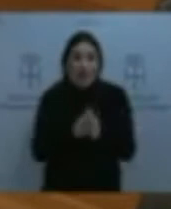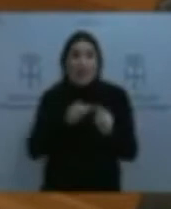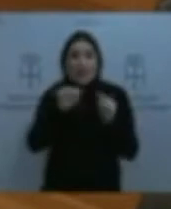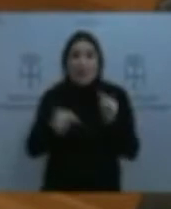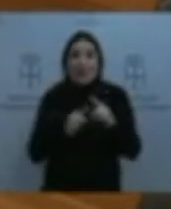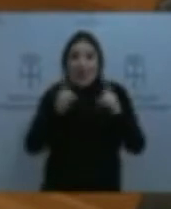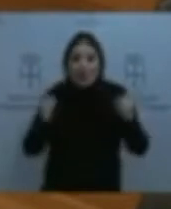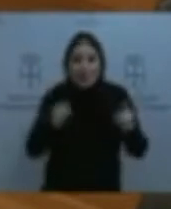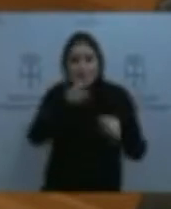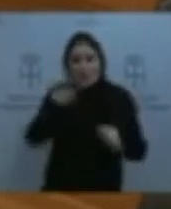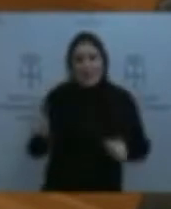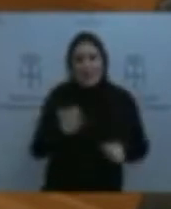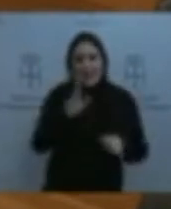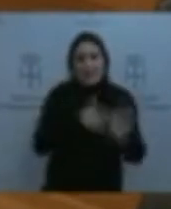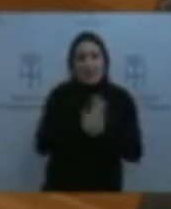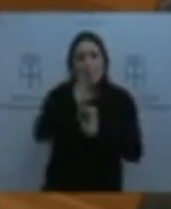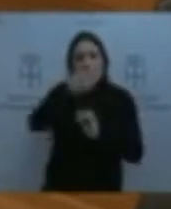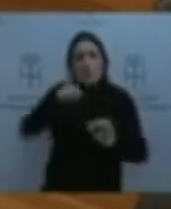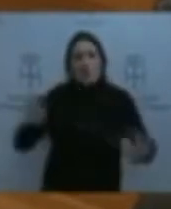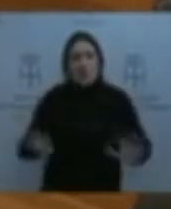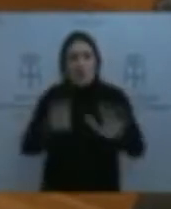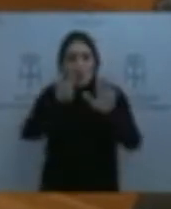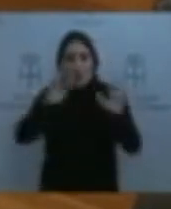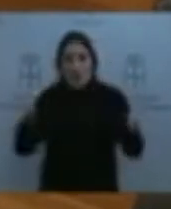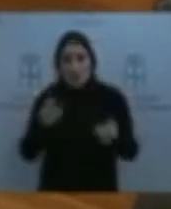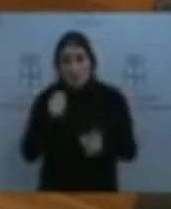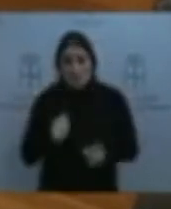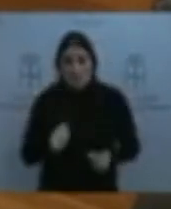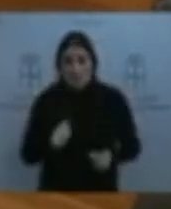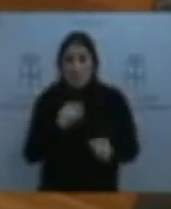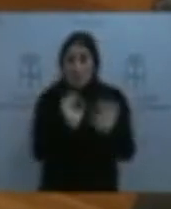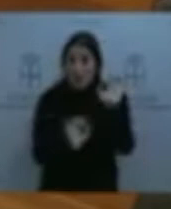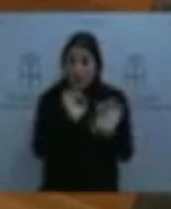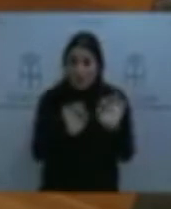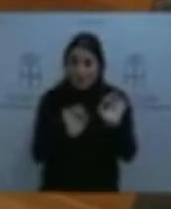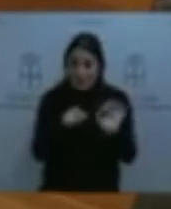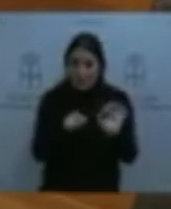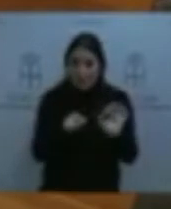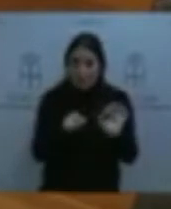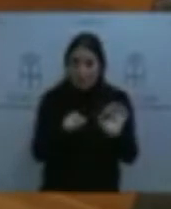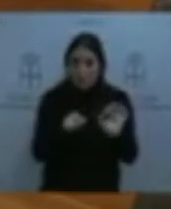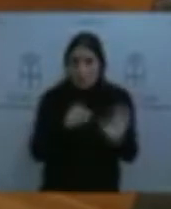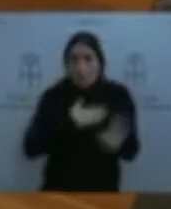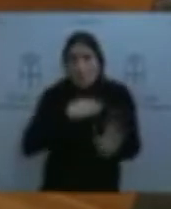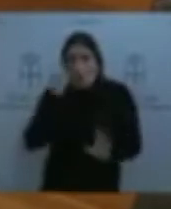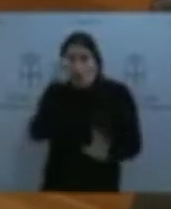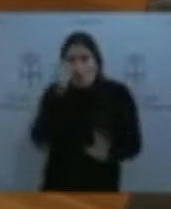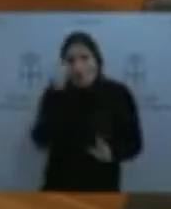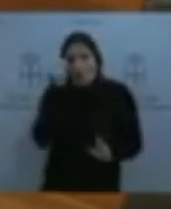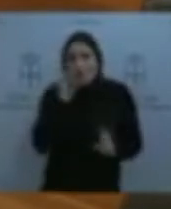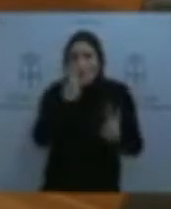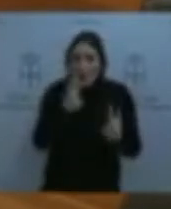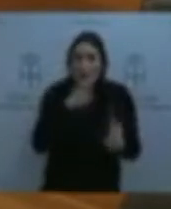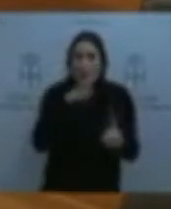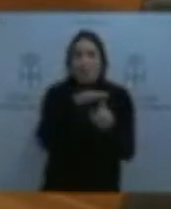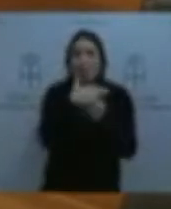de 2015 el 0,9% de los mismos activos. Este porcentaje permite, a mi juicio, contextualizar adecuadamente